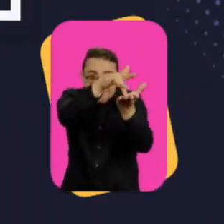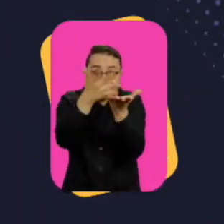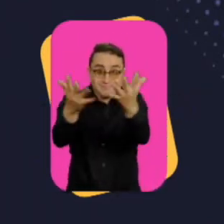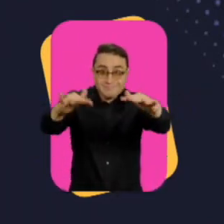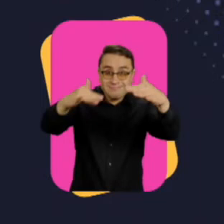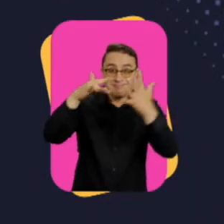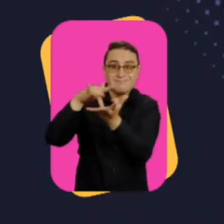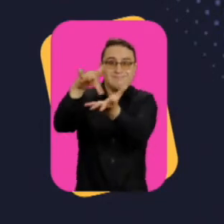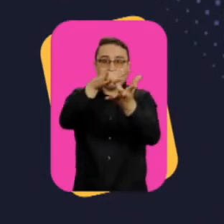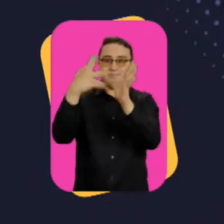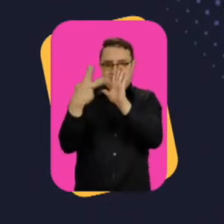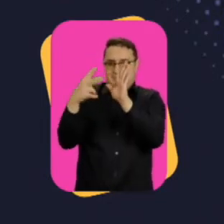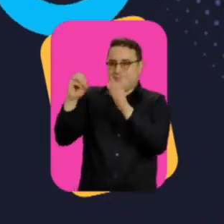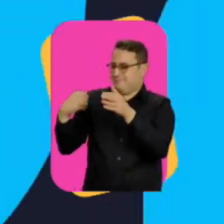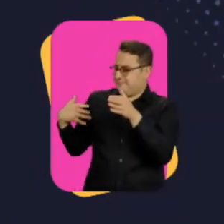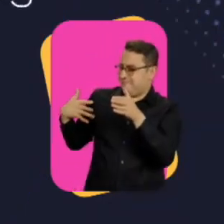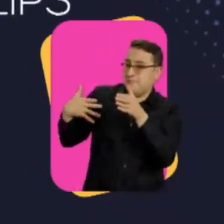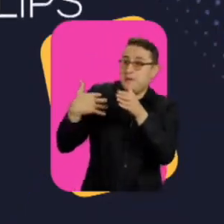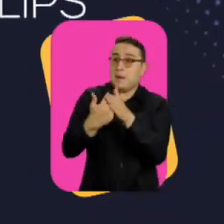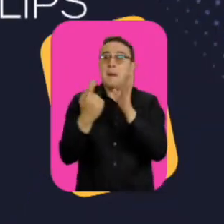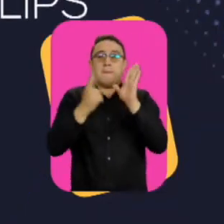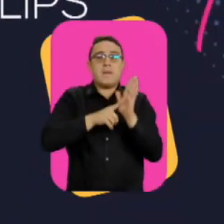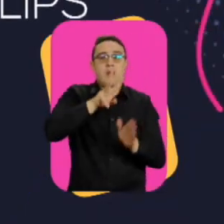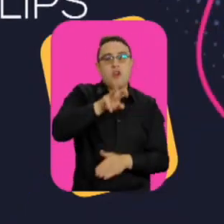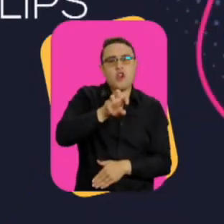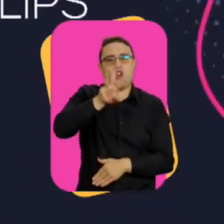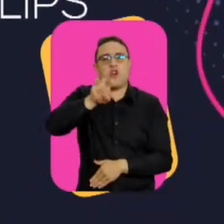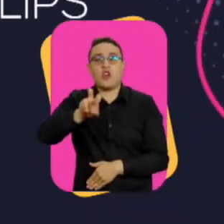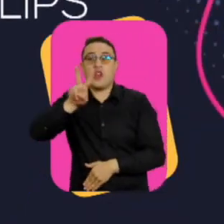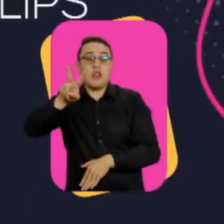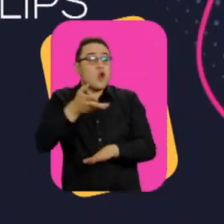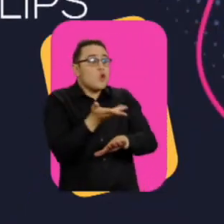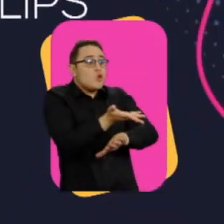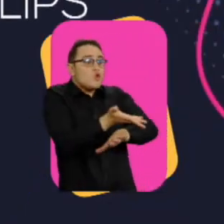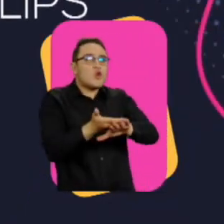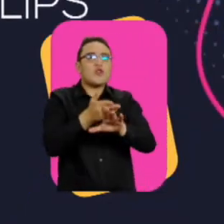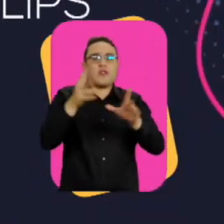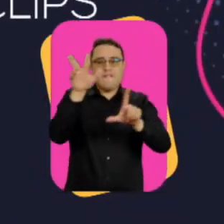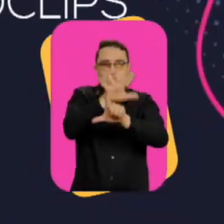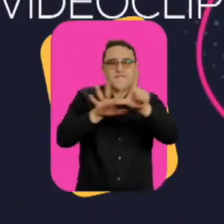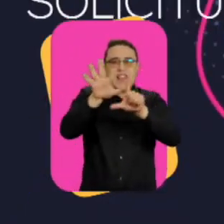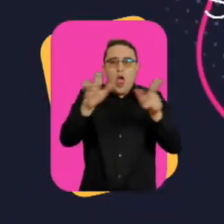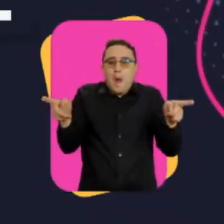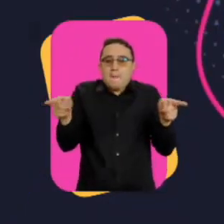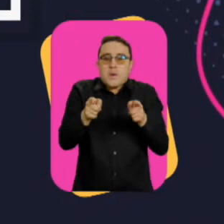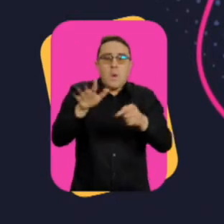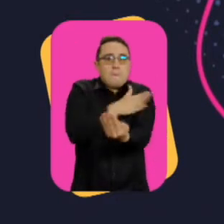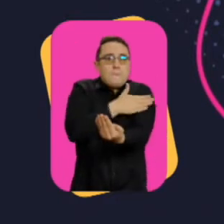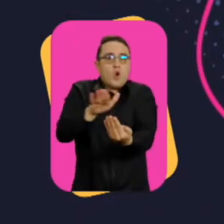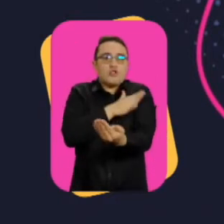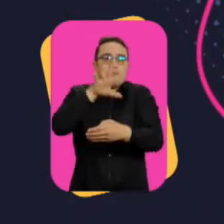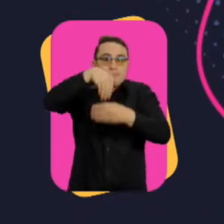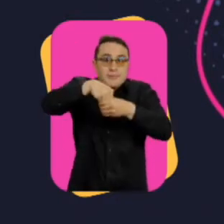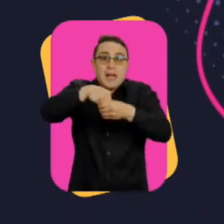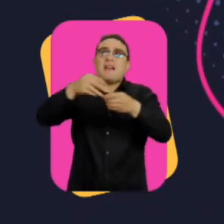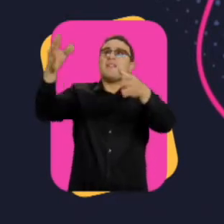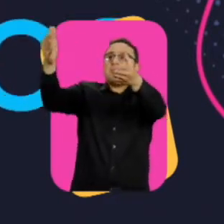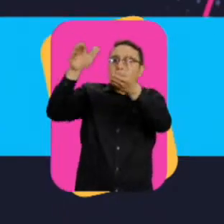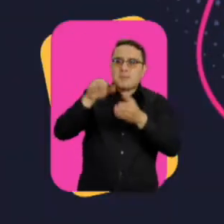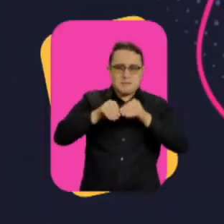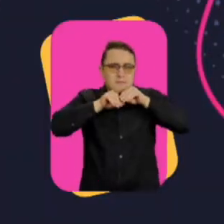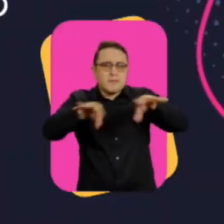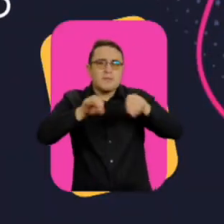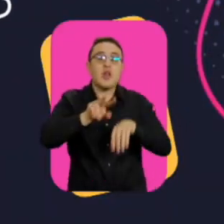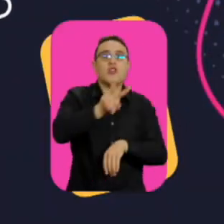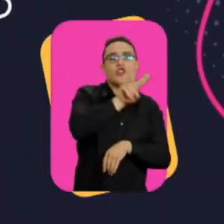año 2020 se recibieron 1.882 solicitudes de videoclips en 228 capítulos,